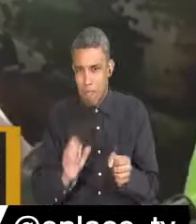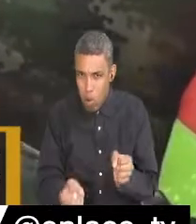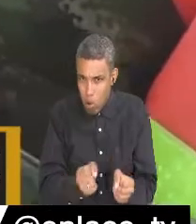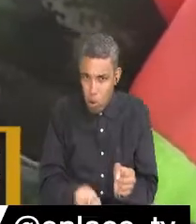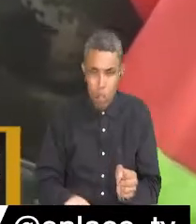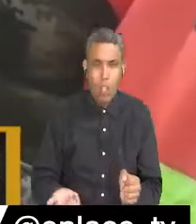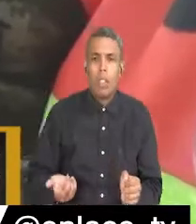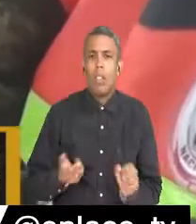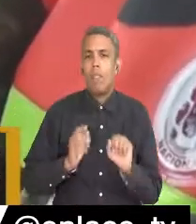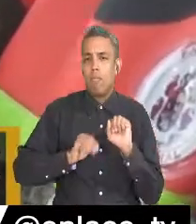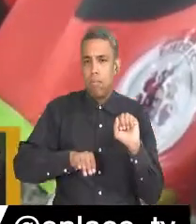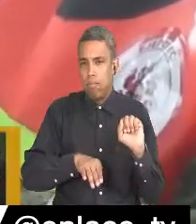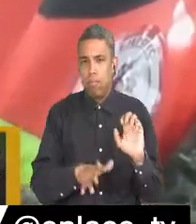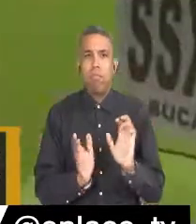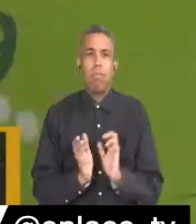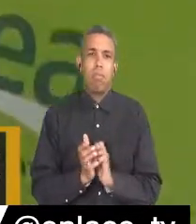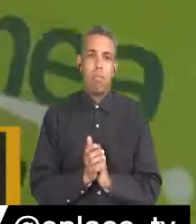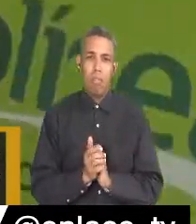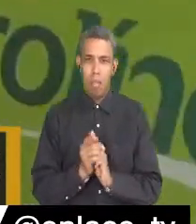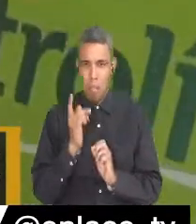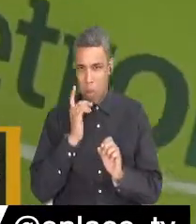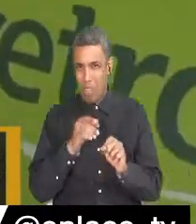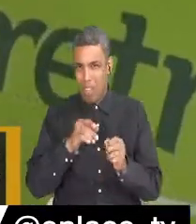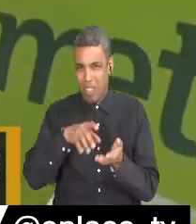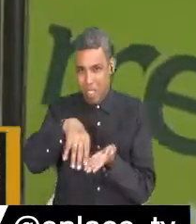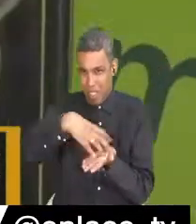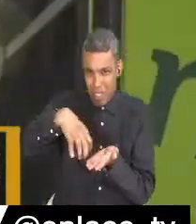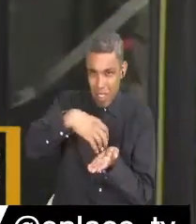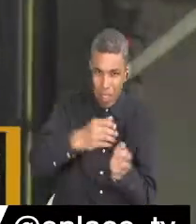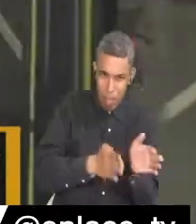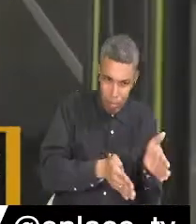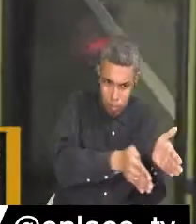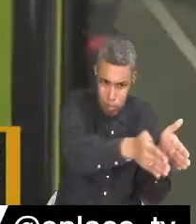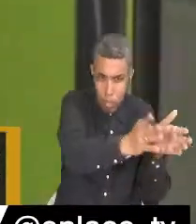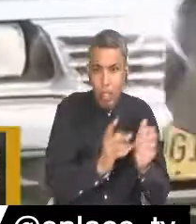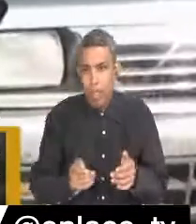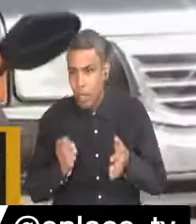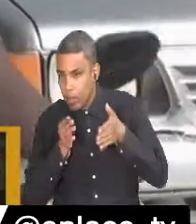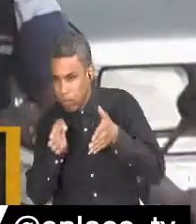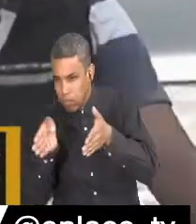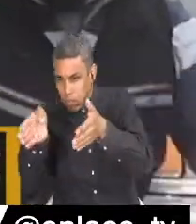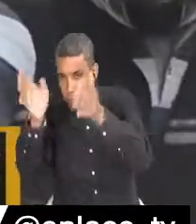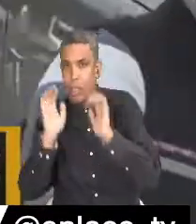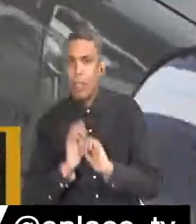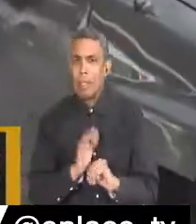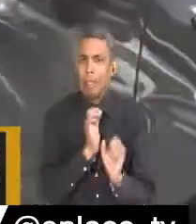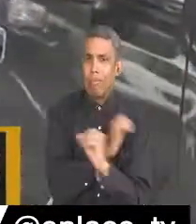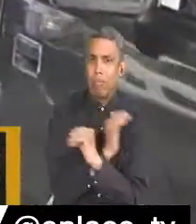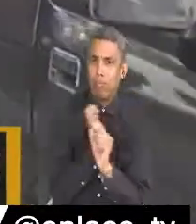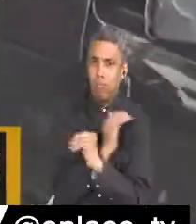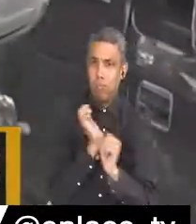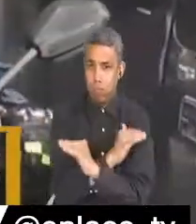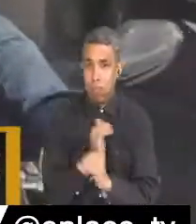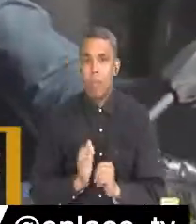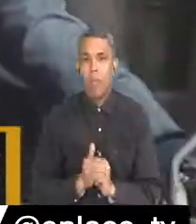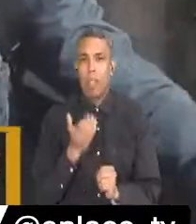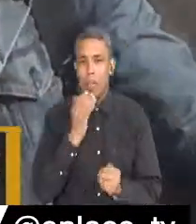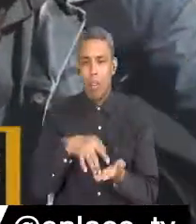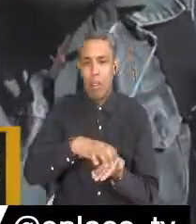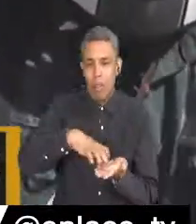jurisdicción de la Quinta Brigada. En el departamento de Santander, parte de norte de Santander, sur de Bolívar, sur del